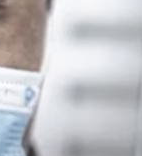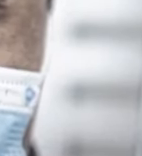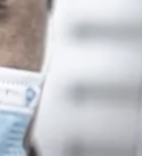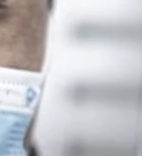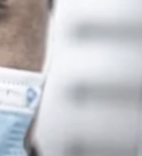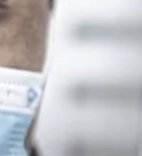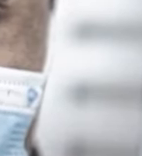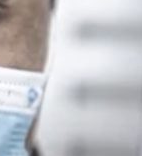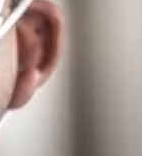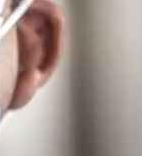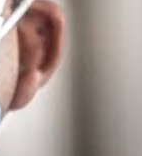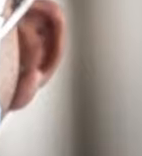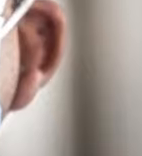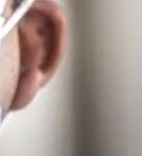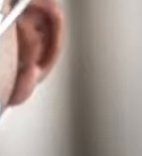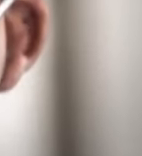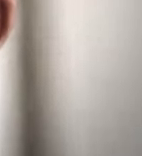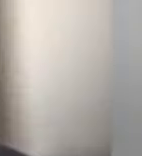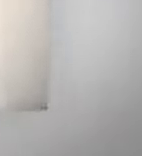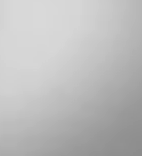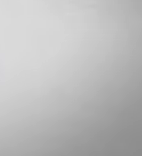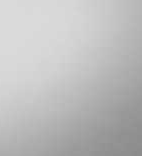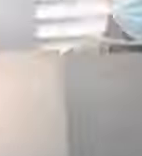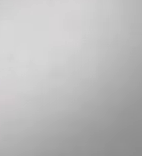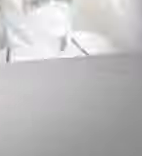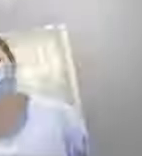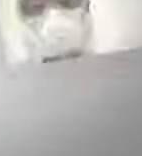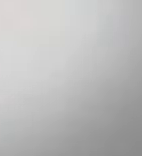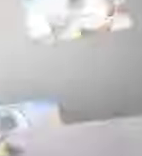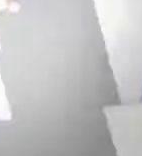más alta presea que concede el Estado mexicano.